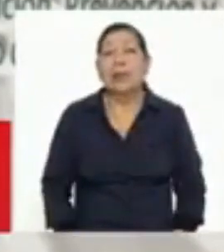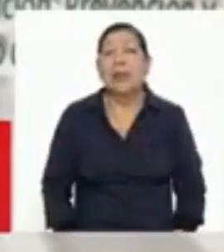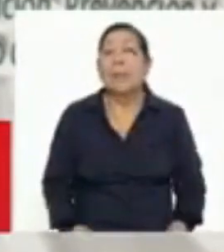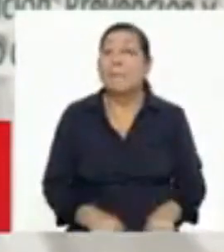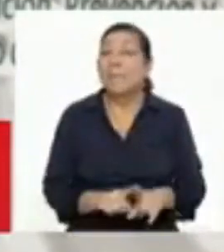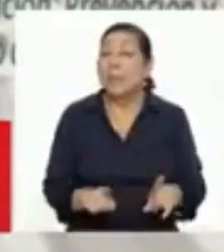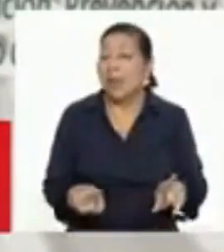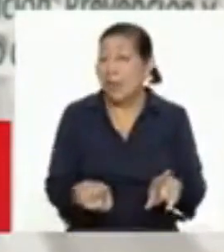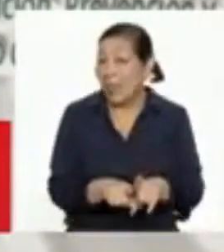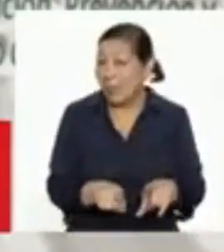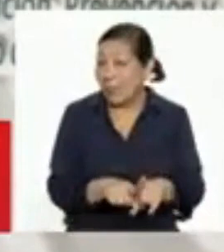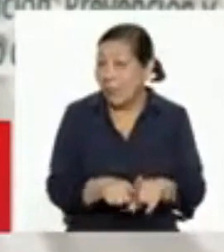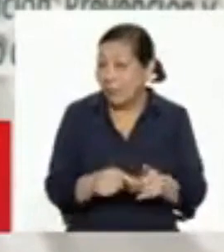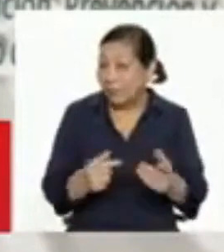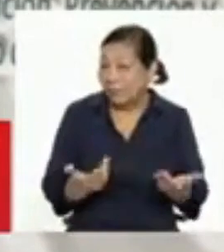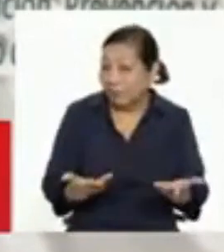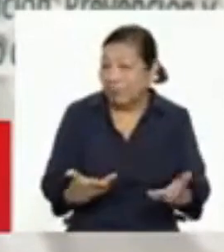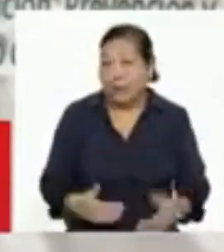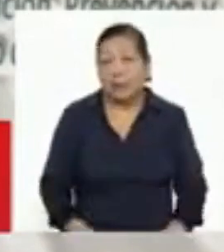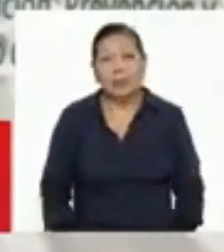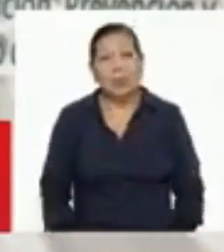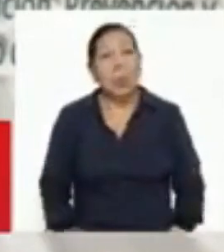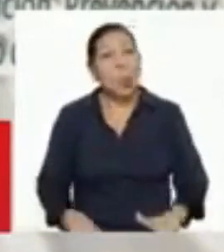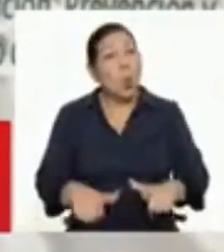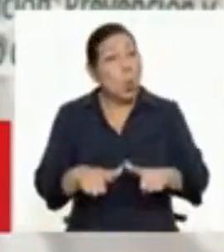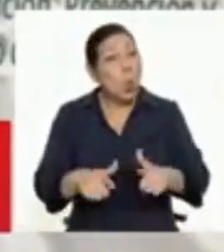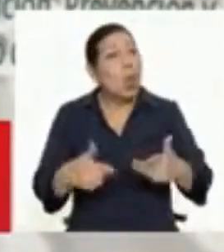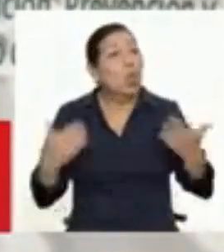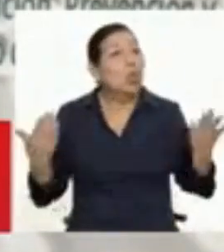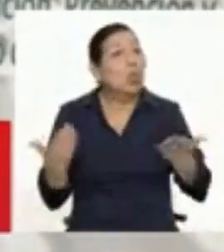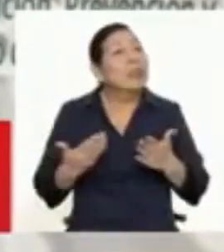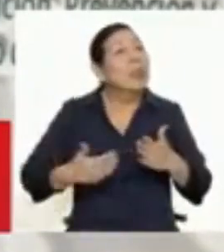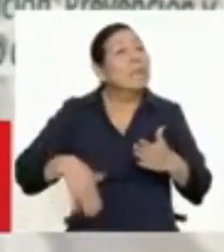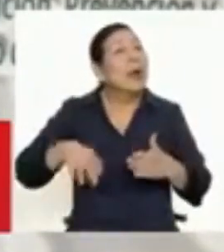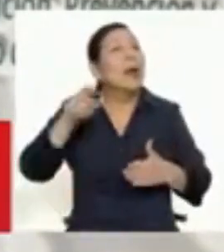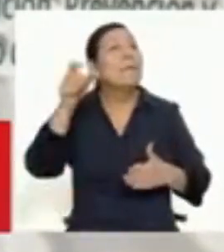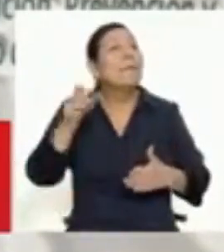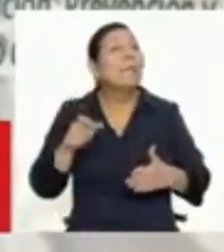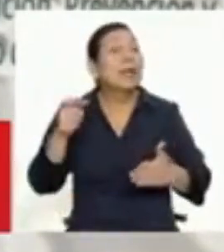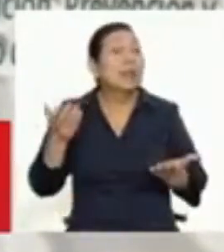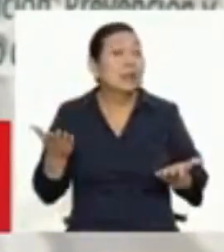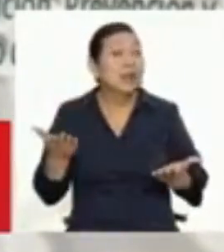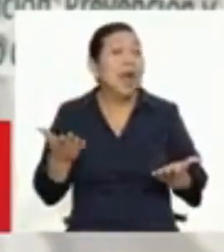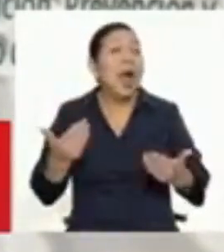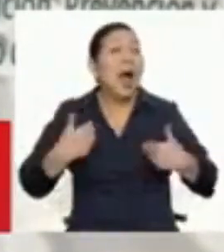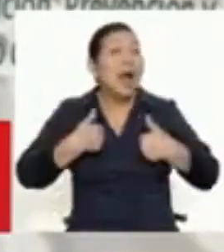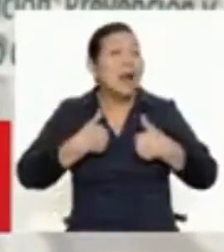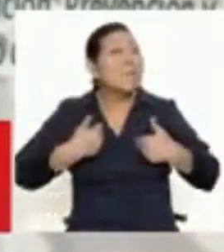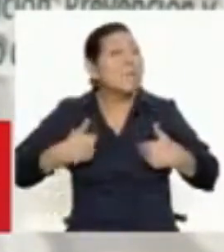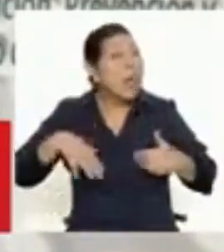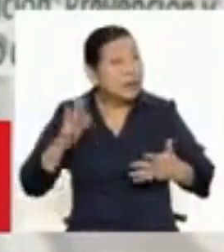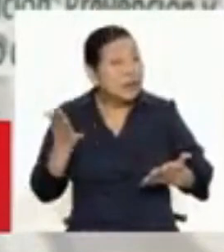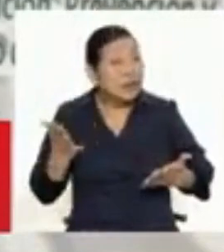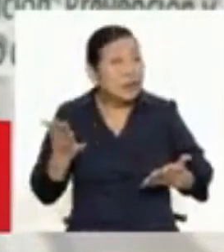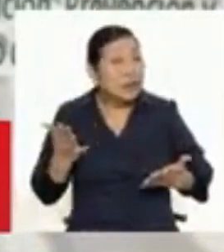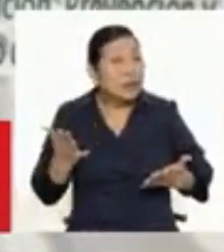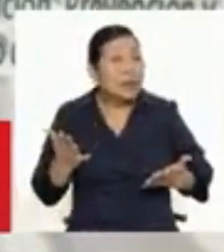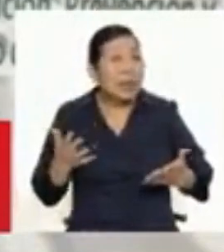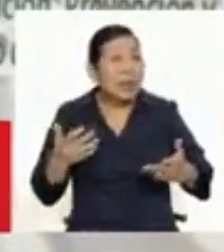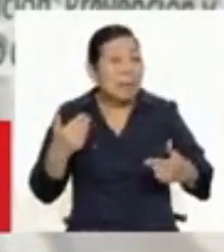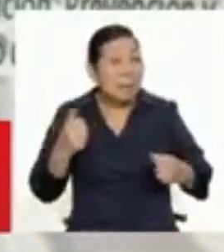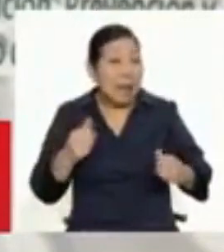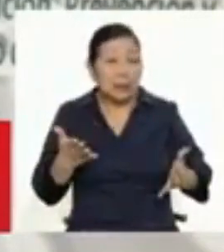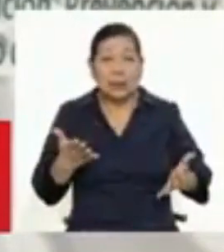también sobreponemos las zonas donde hay más personas, donde hay más ganado, donde hay